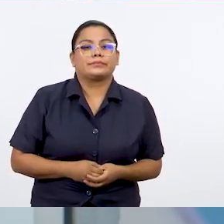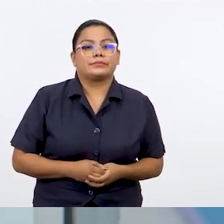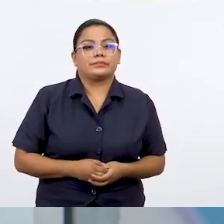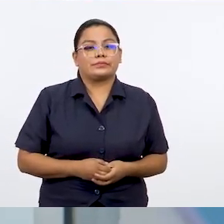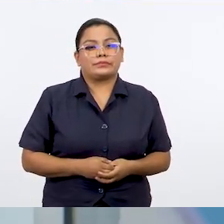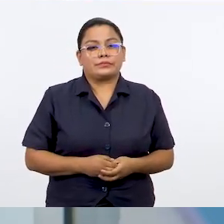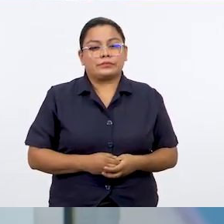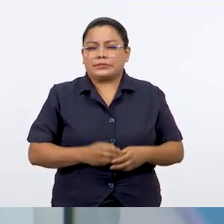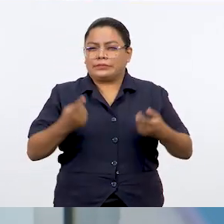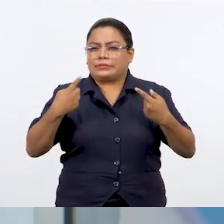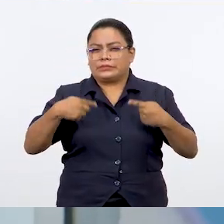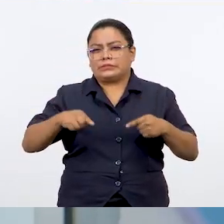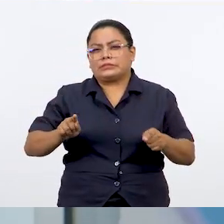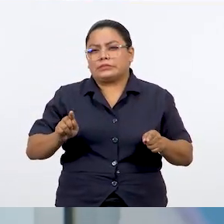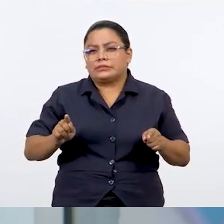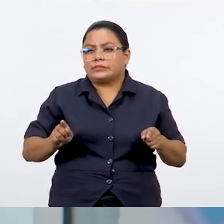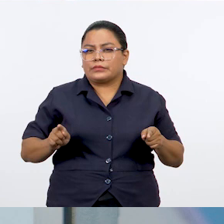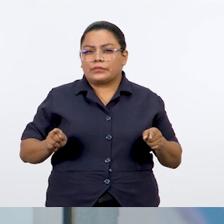¿Será que seguimos dividiendo, Wendy?